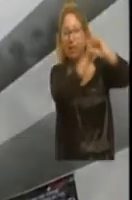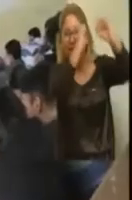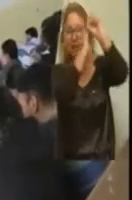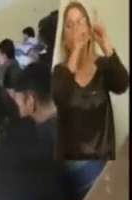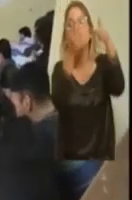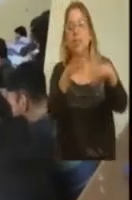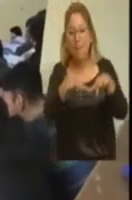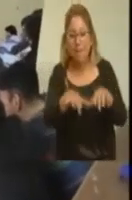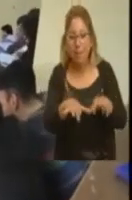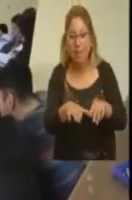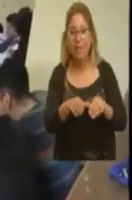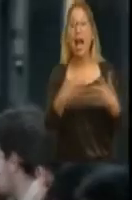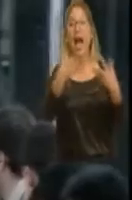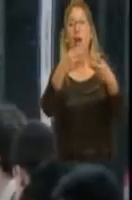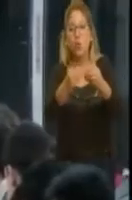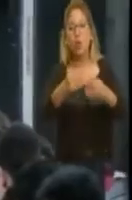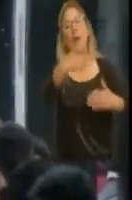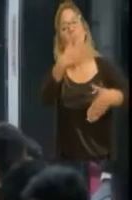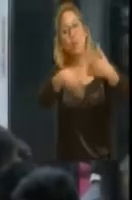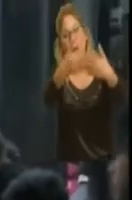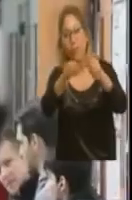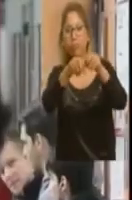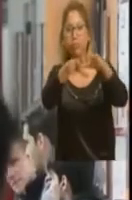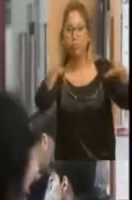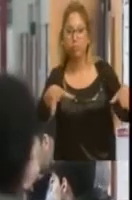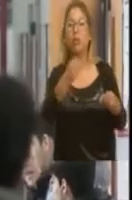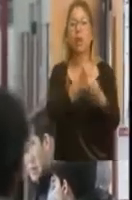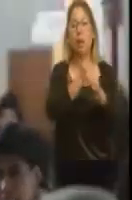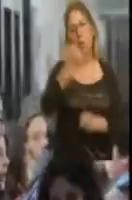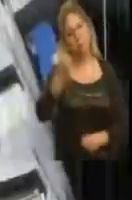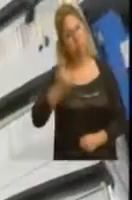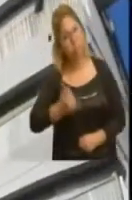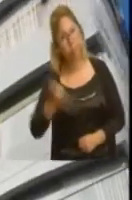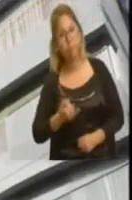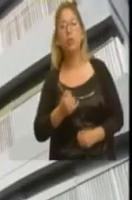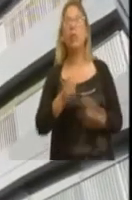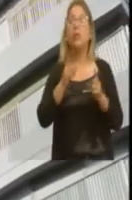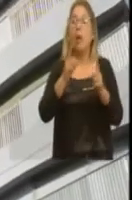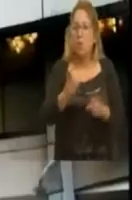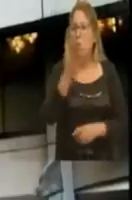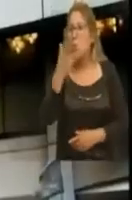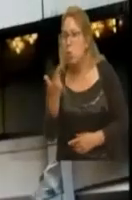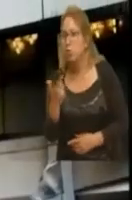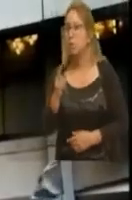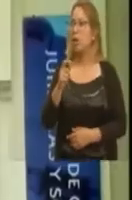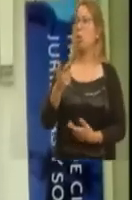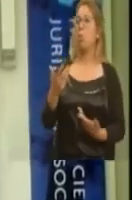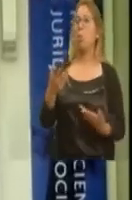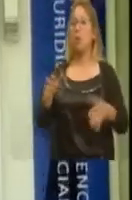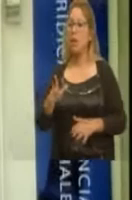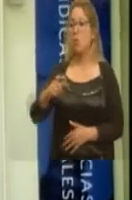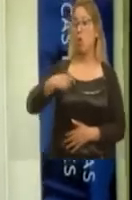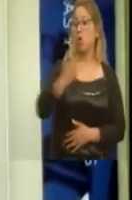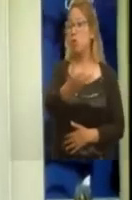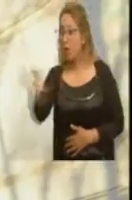nosotros apostamos a generar políticas, ¿no?, de accesibilidad e inclusión para cualquier estudiante que quiera